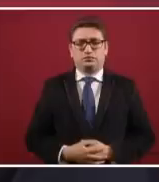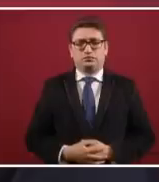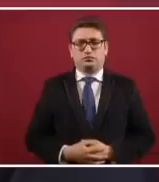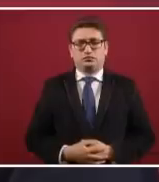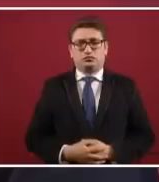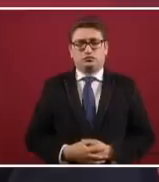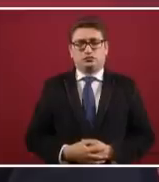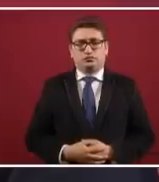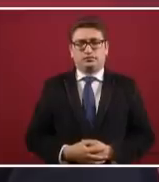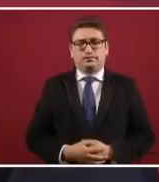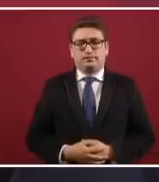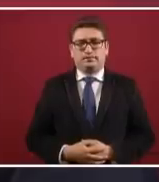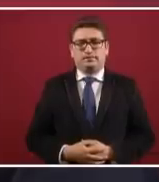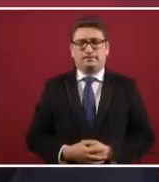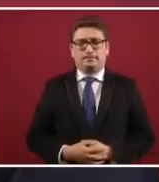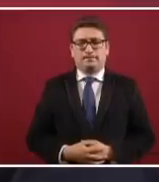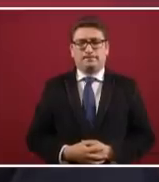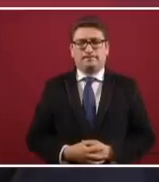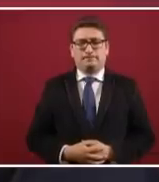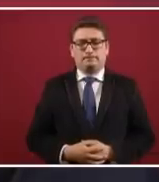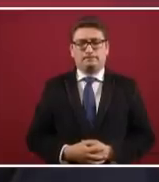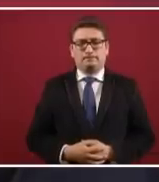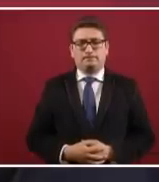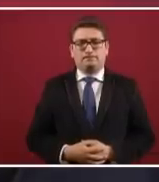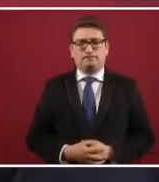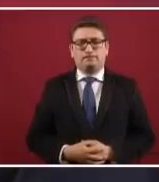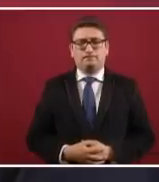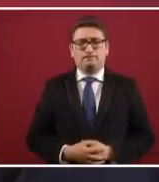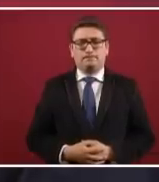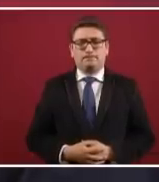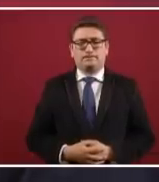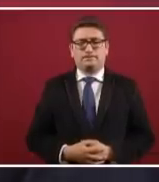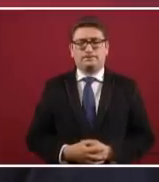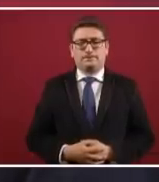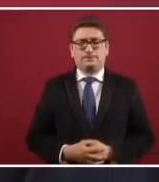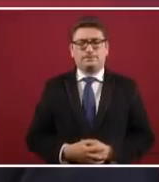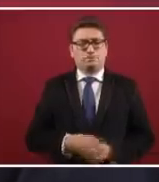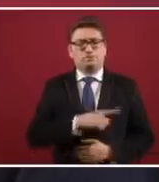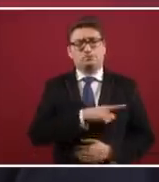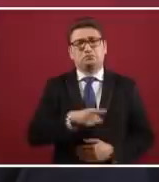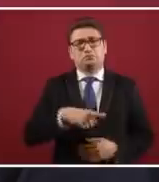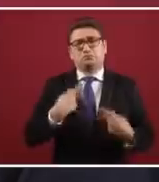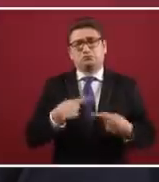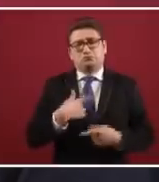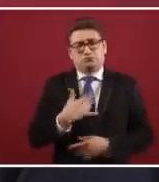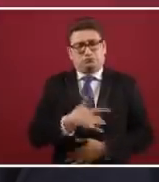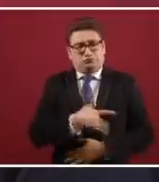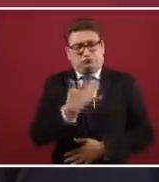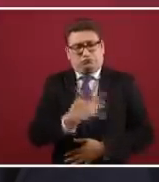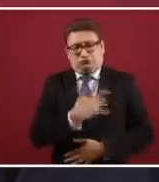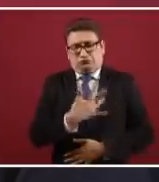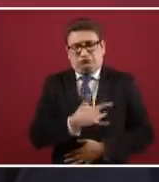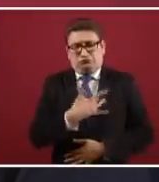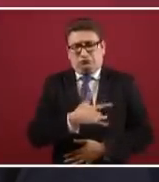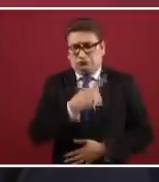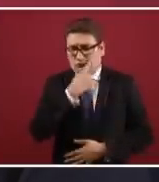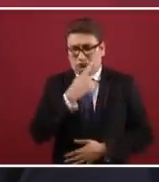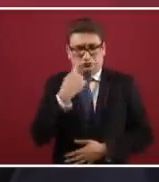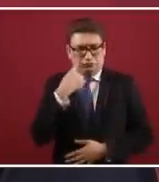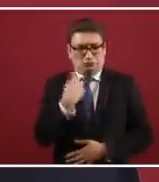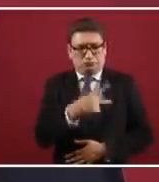profesar la religión que se acerque a